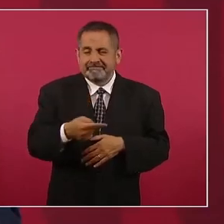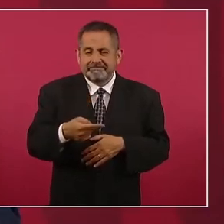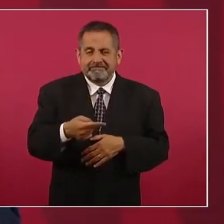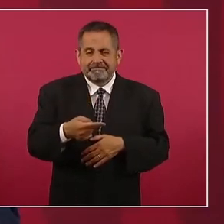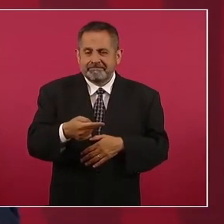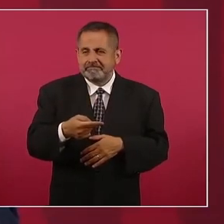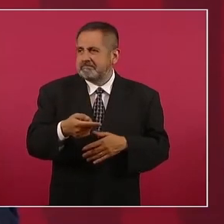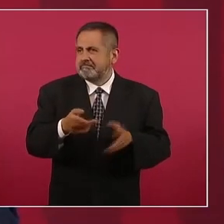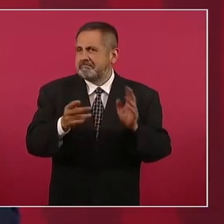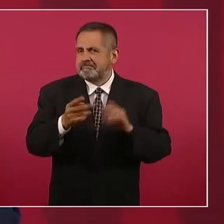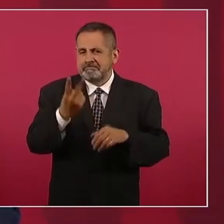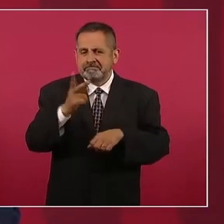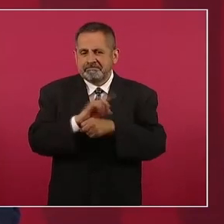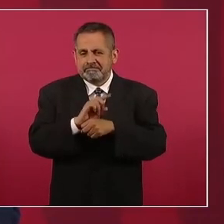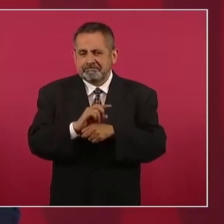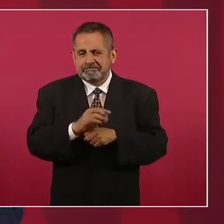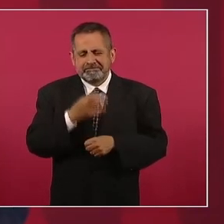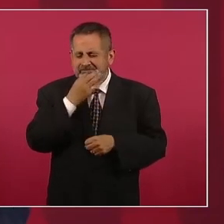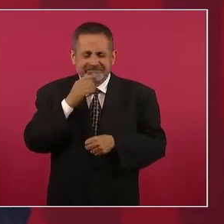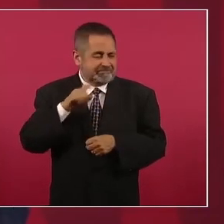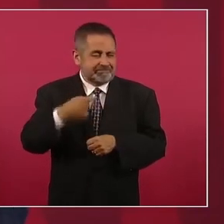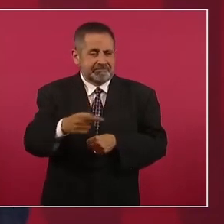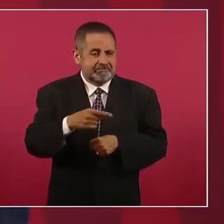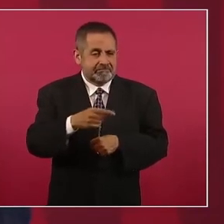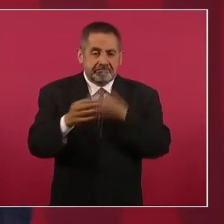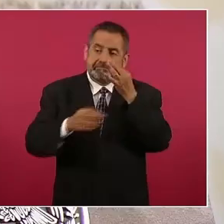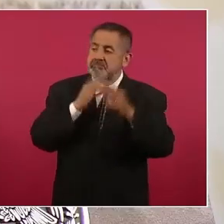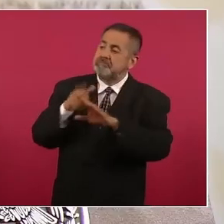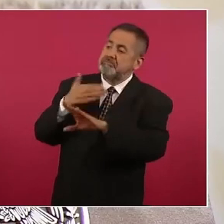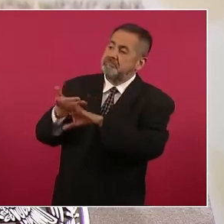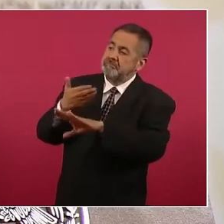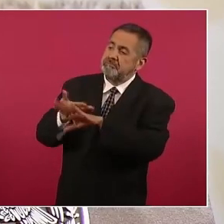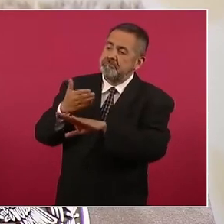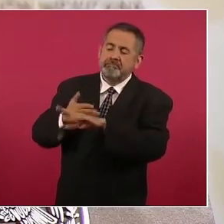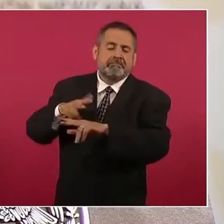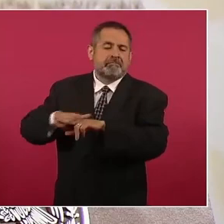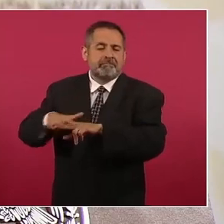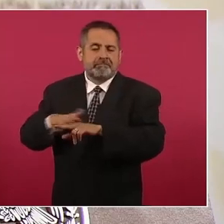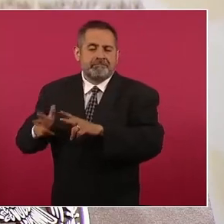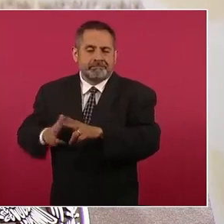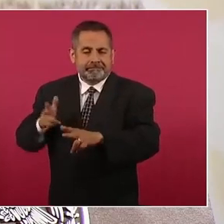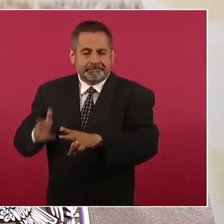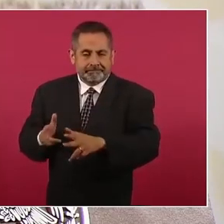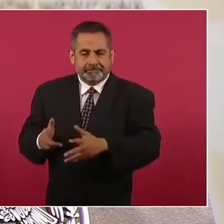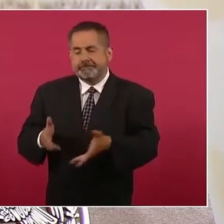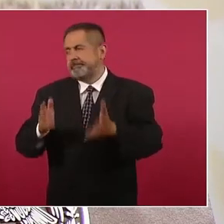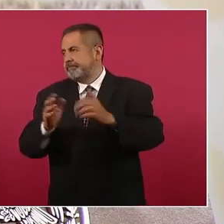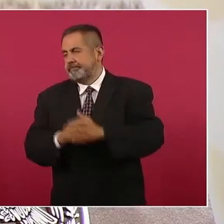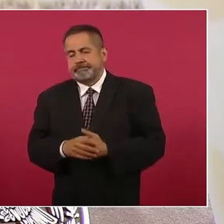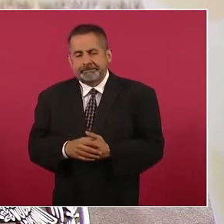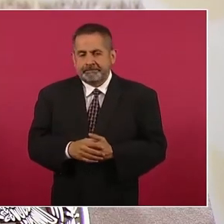y como a los 2 días o 3 empezó la campaña del Tren Maya.